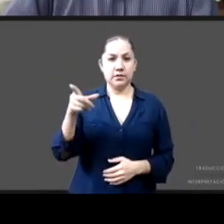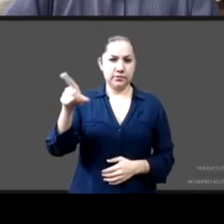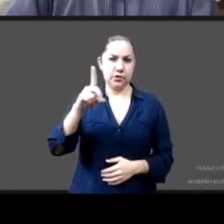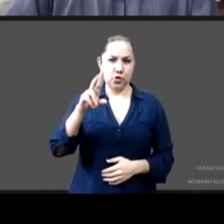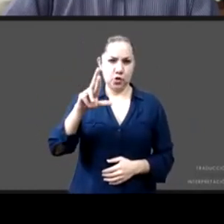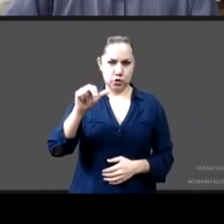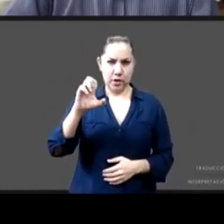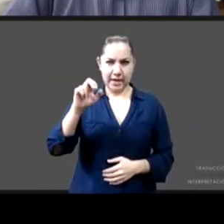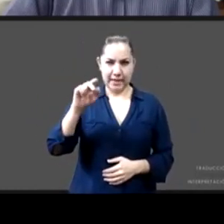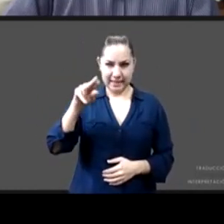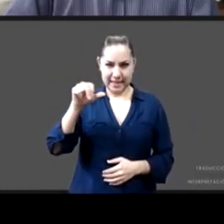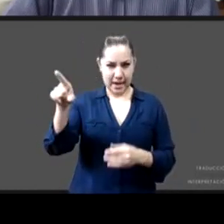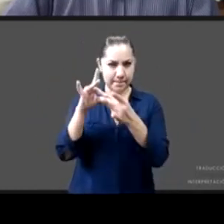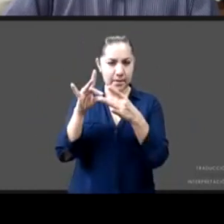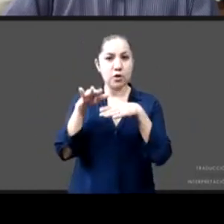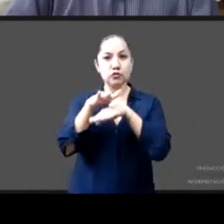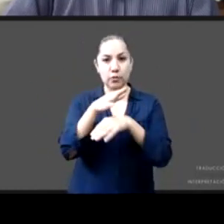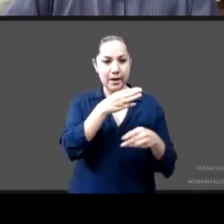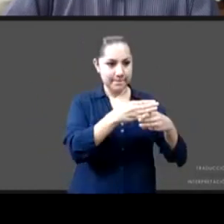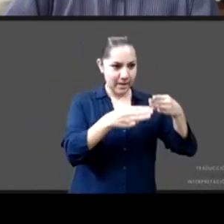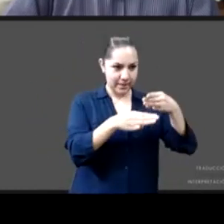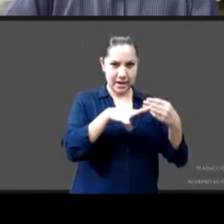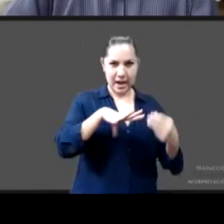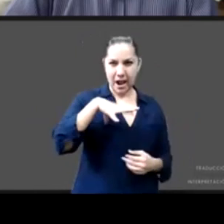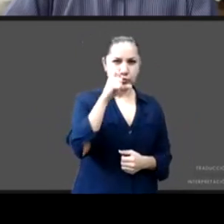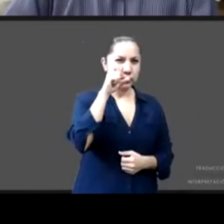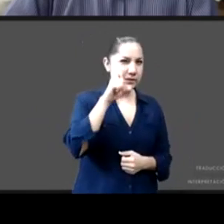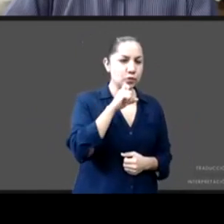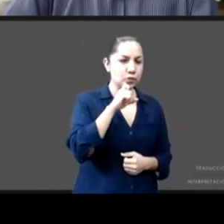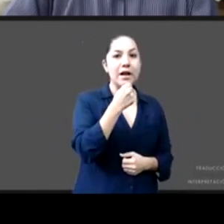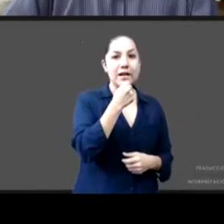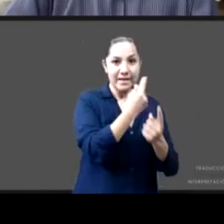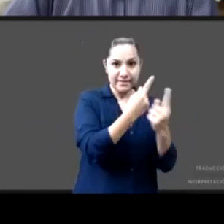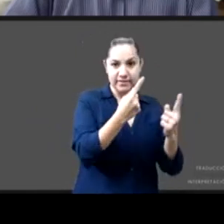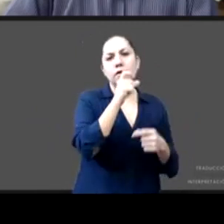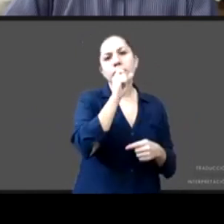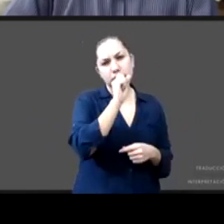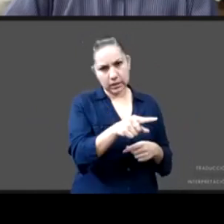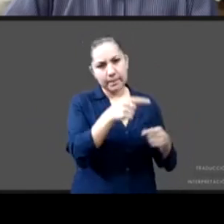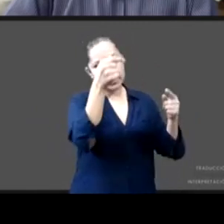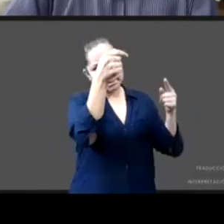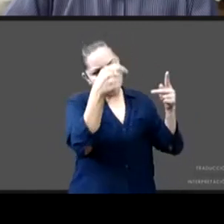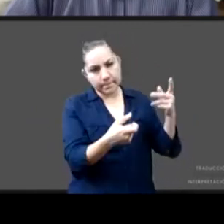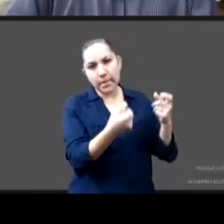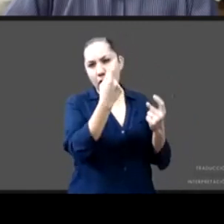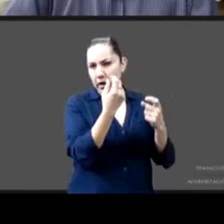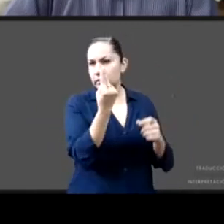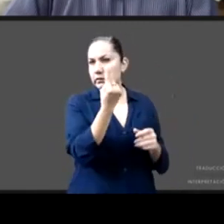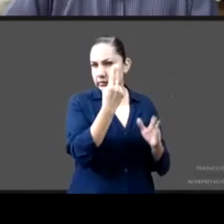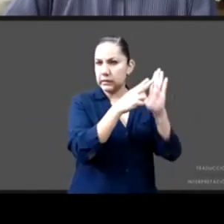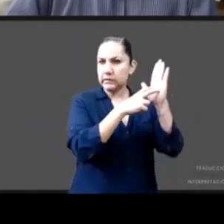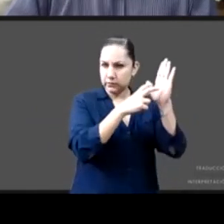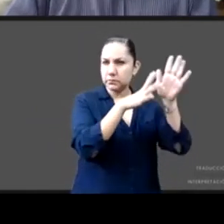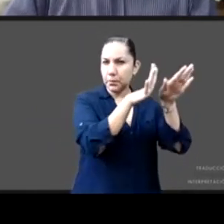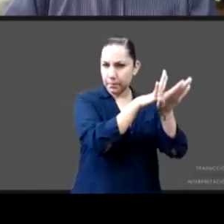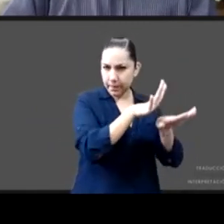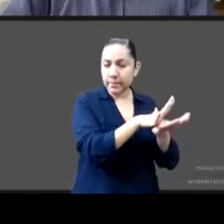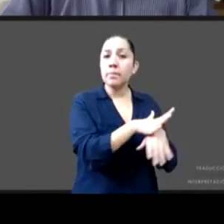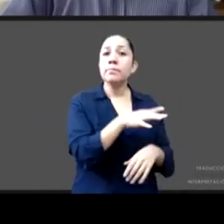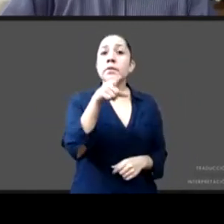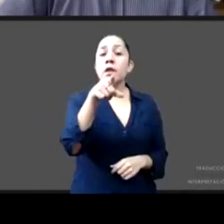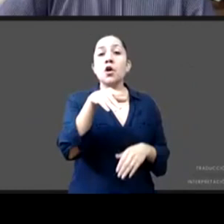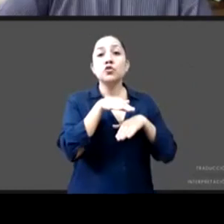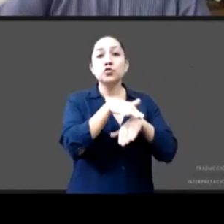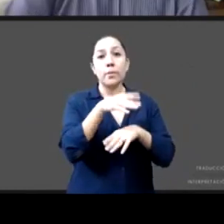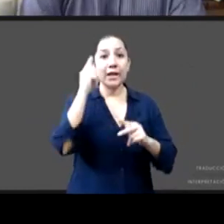material de abuso sexual infantil. Hay otras terminologías que debemos cambiar. Explotación sexual en el contexto de viaje y o turismo. Ya no utilizamos tampoco